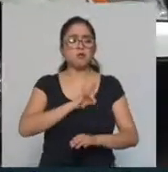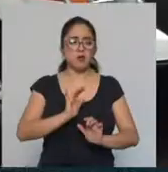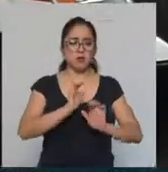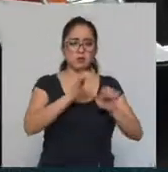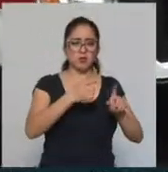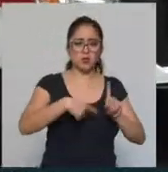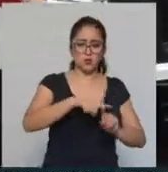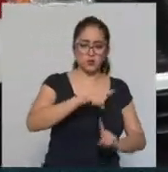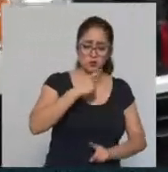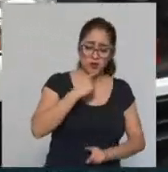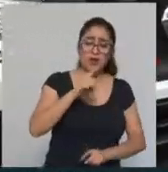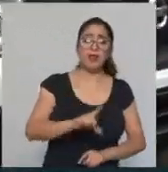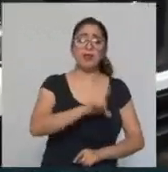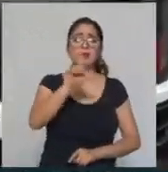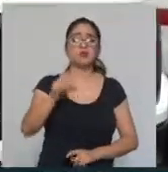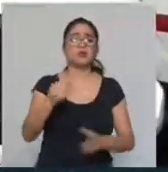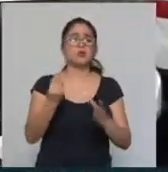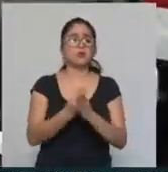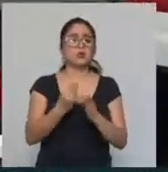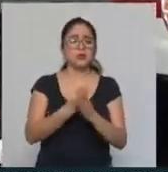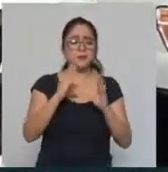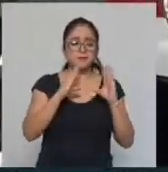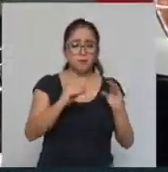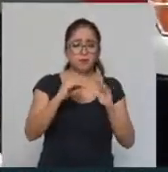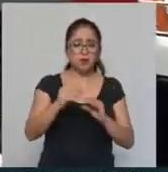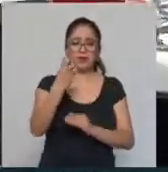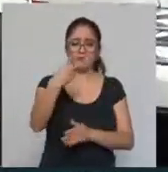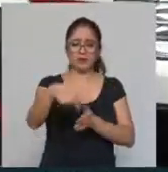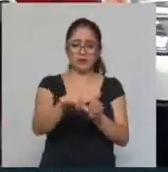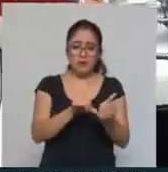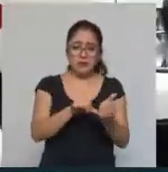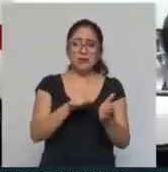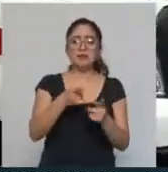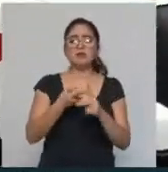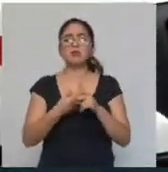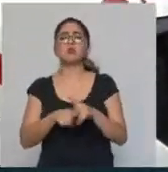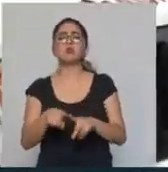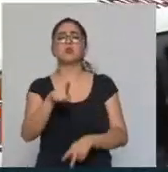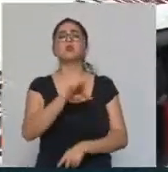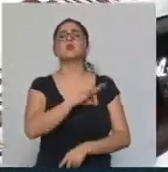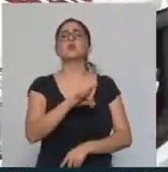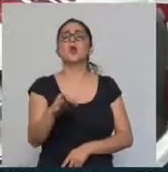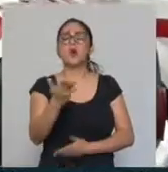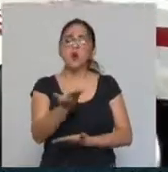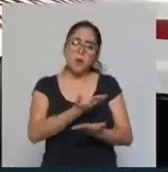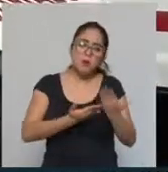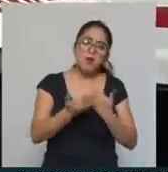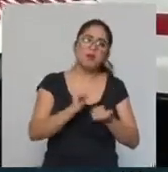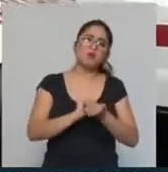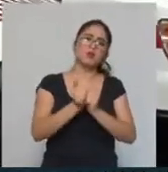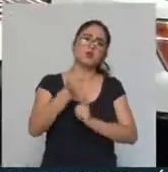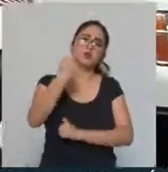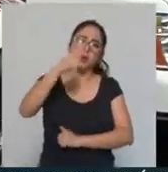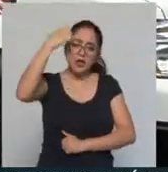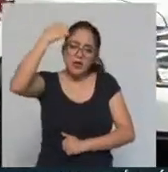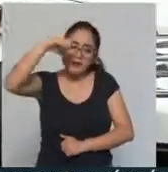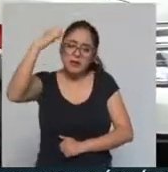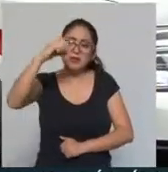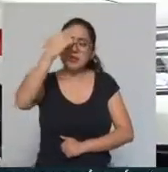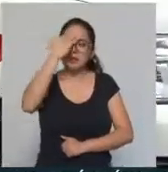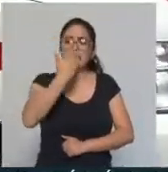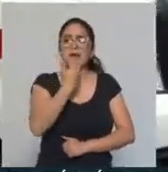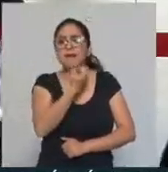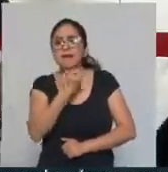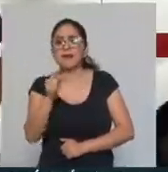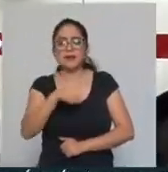la capacitación alrededor de 3 meses para poder empezar a compartir pues, sus experiencias, sus habilidades con la